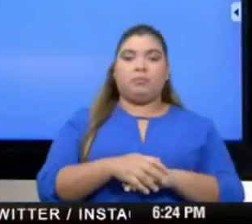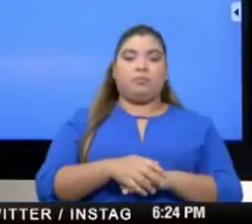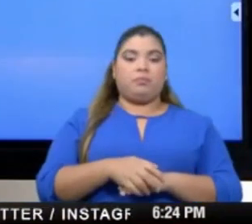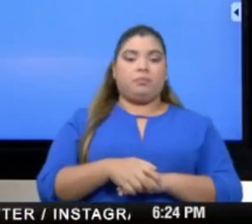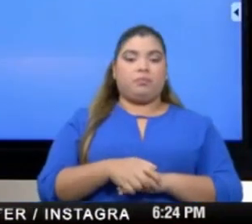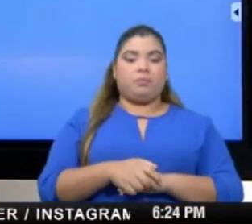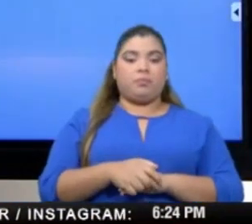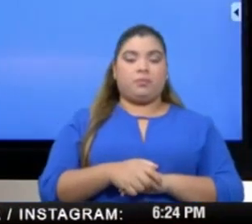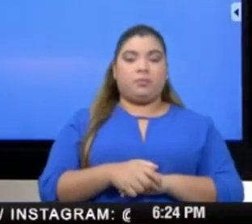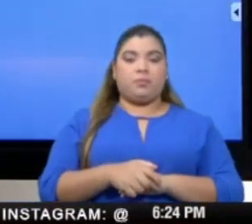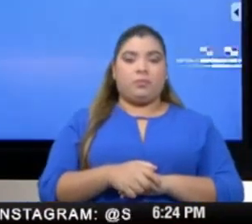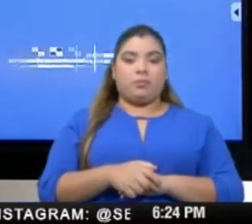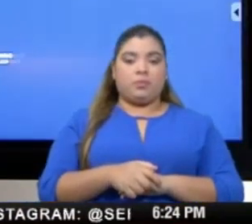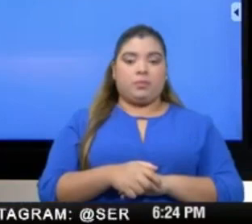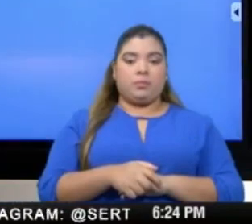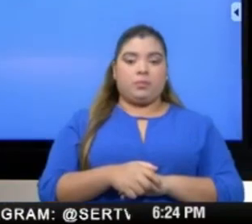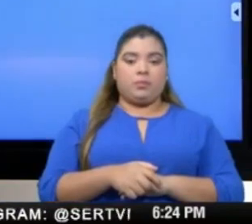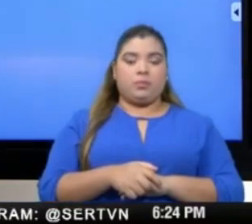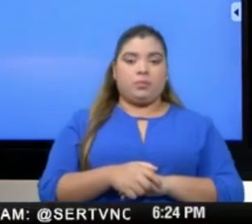56.79% de recuperación.